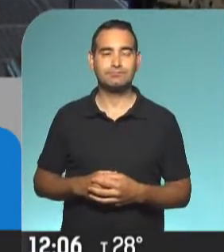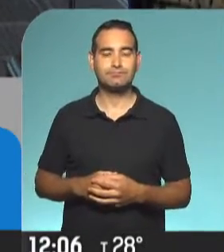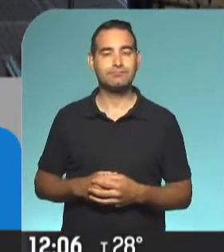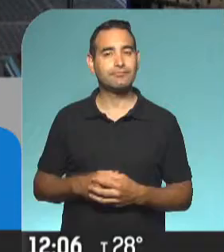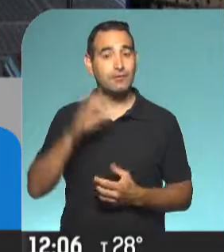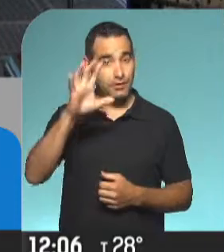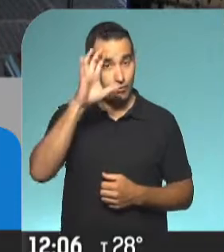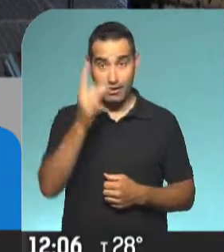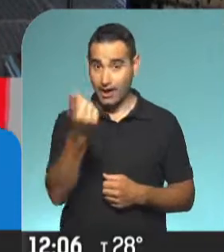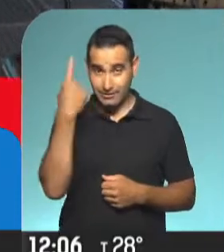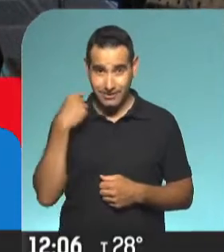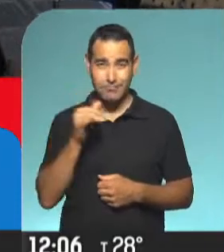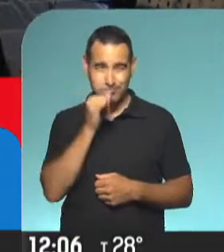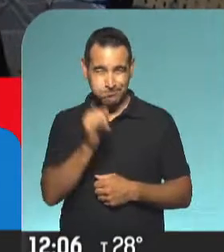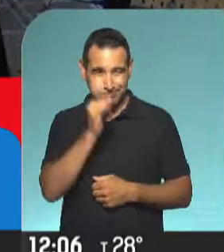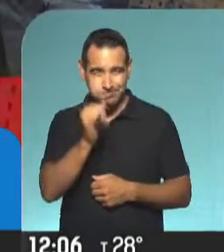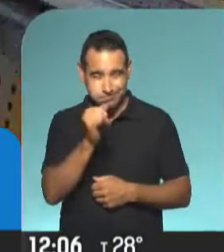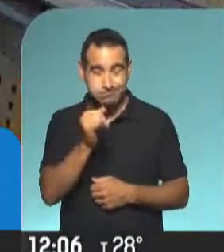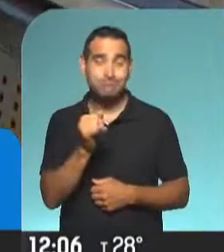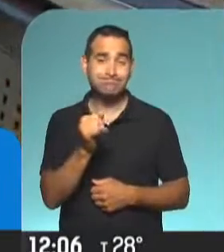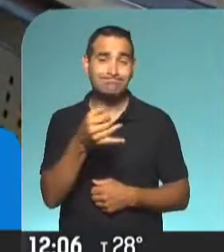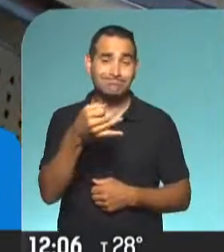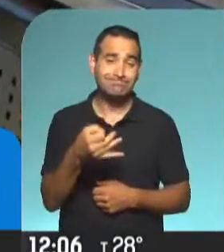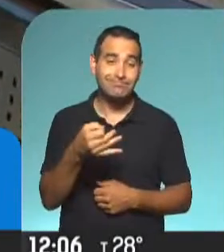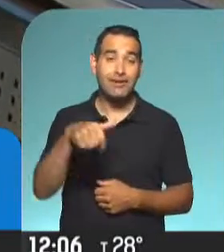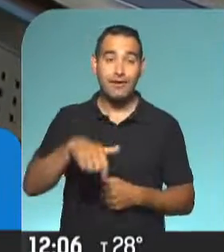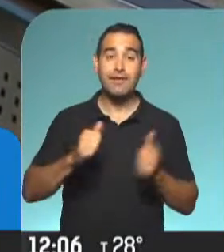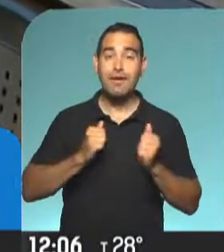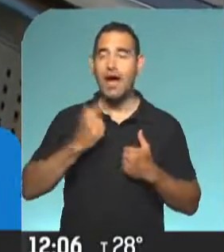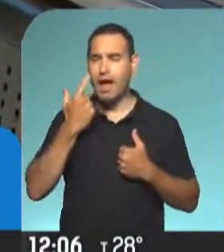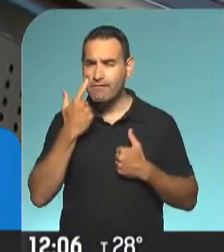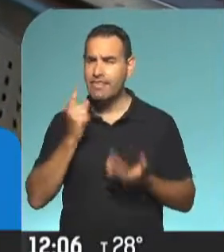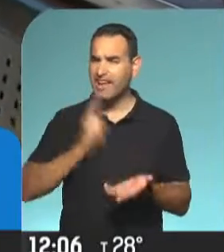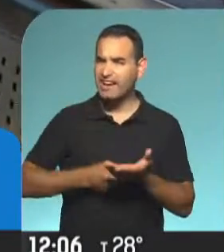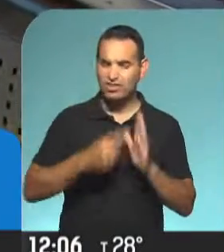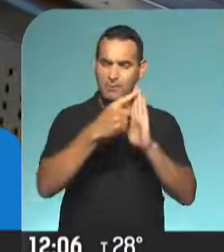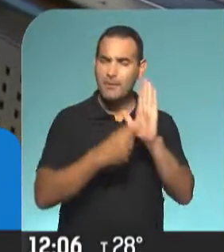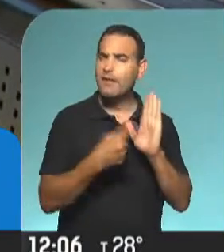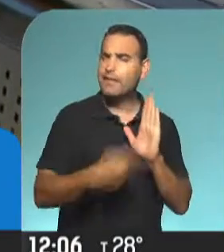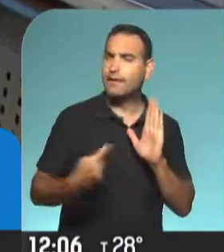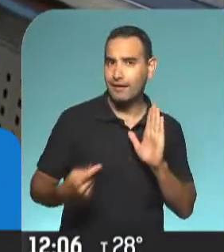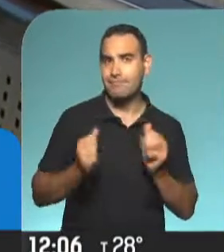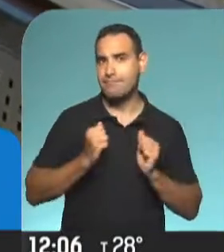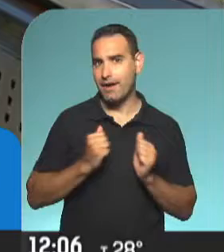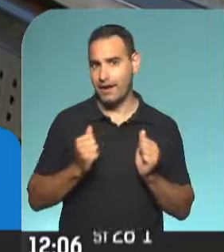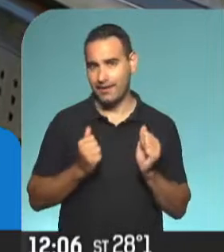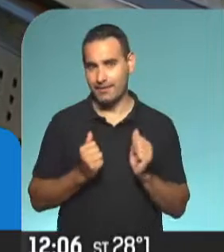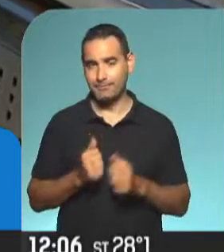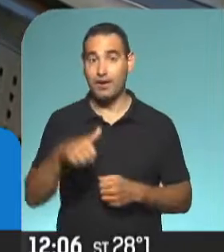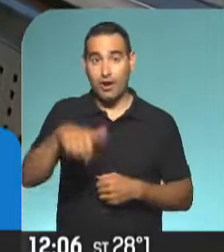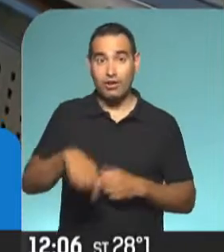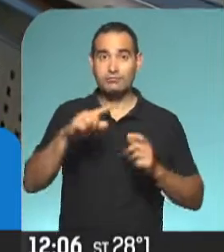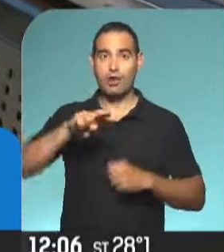Recordamos que en la jornada de ayer estábamos hablando, Alejandra y Alejandro, precisamente que estábamos esperando la letra chica del decreto que se está llevando adelante, por supuesto, en esta segunda